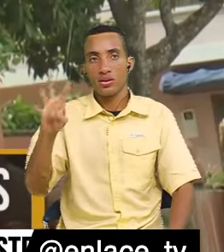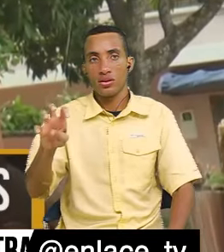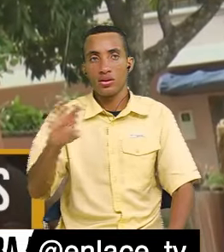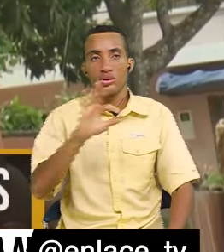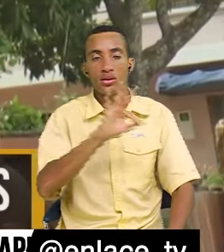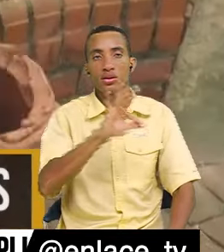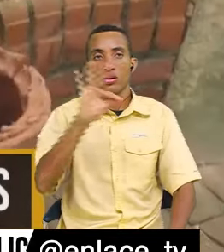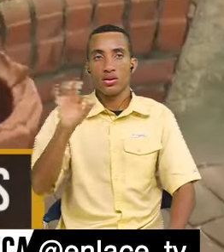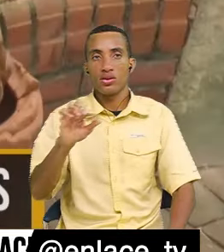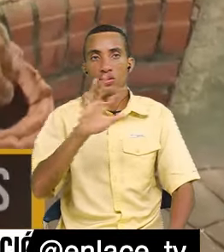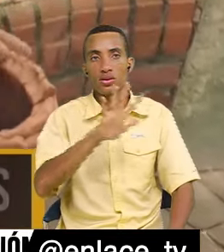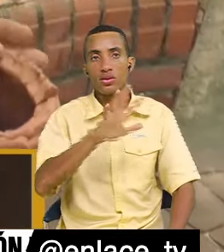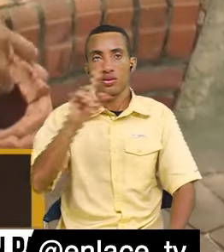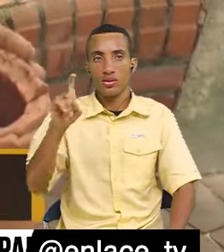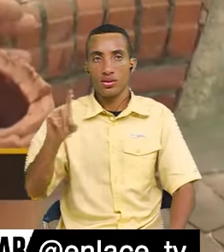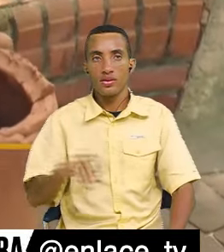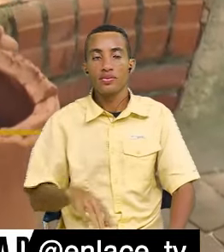320-269-3856 o al